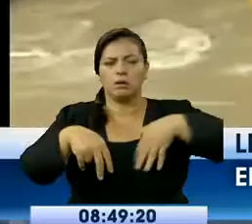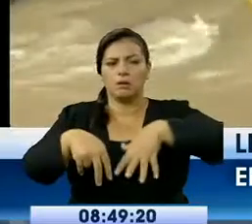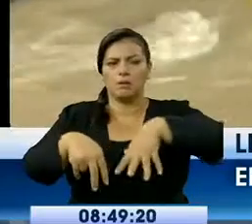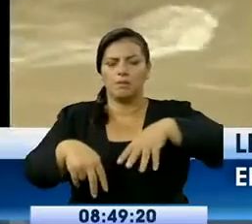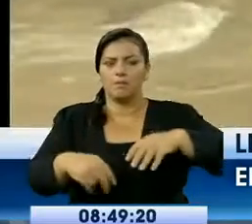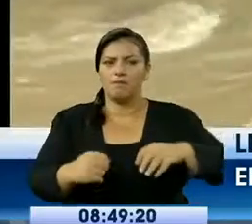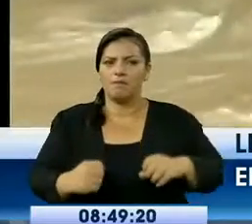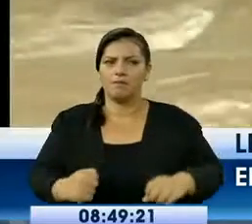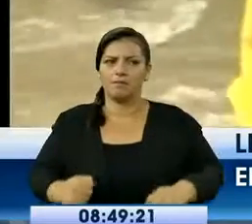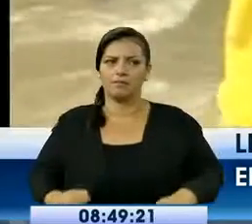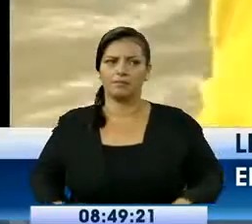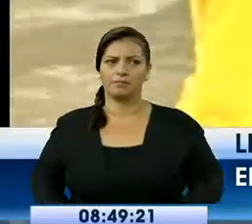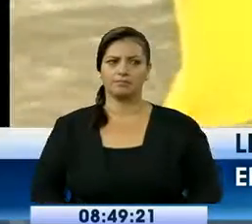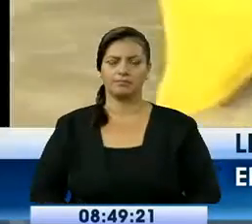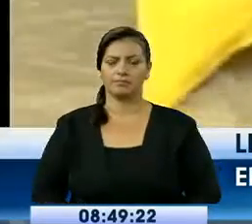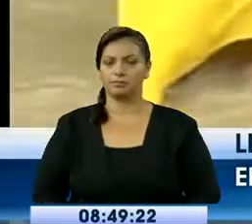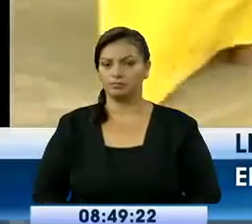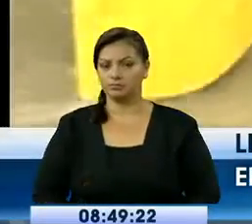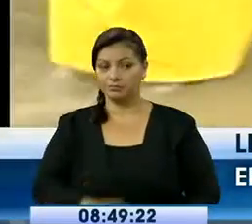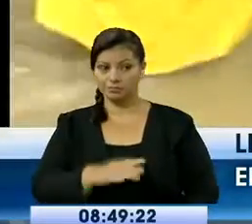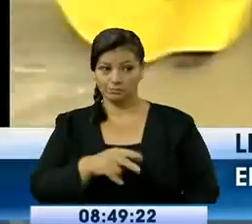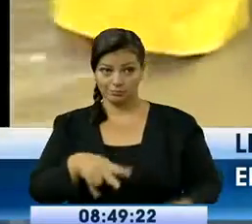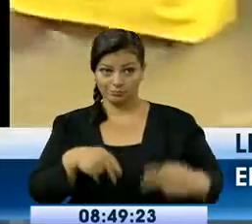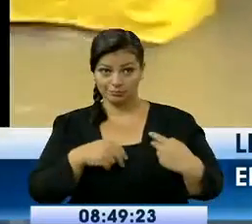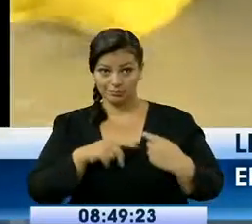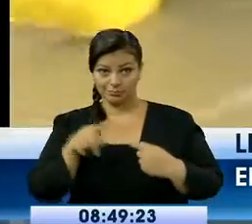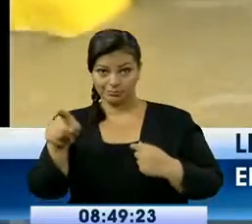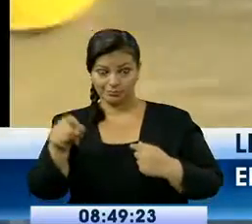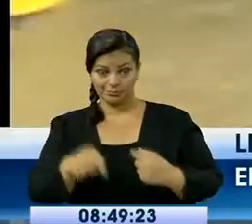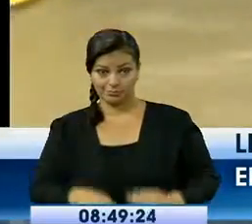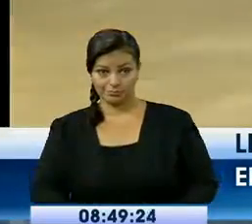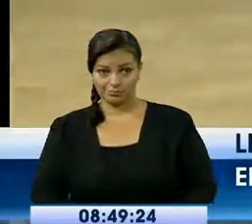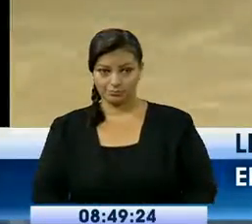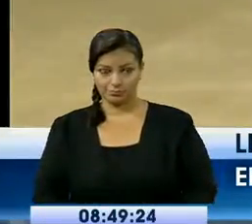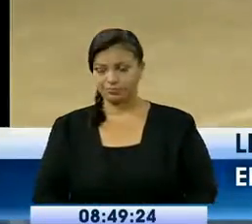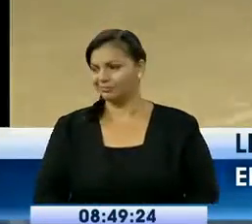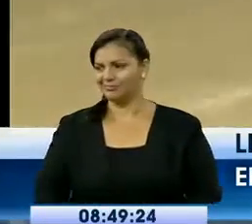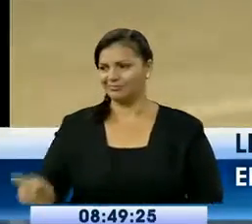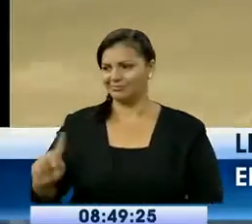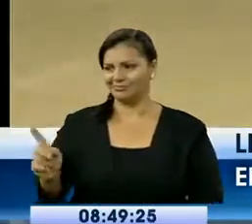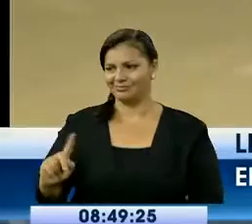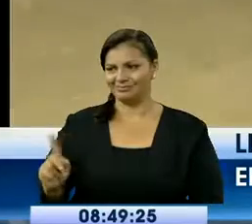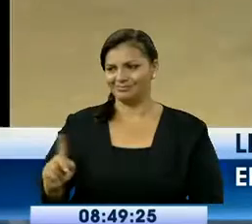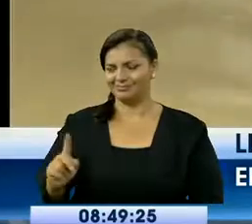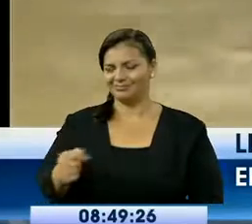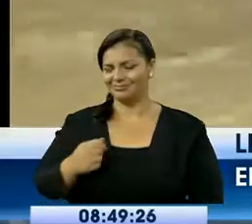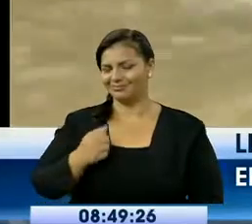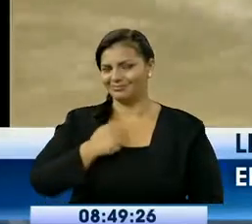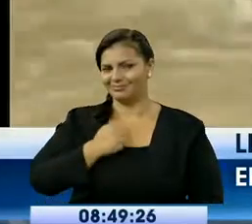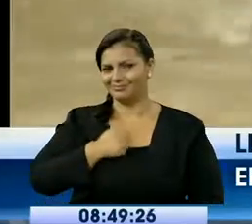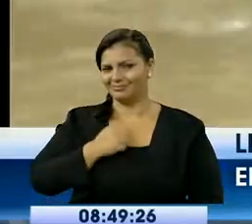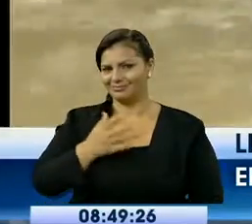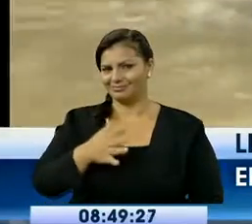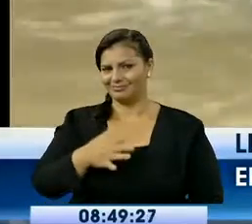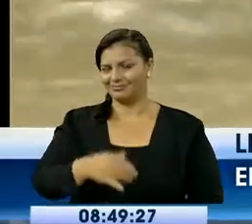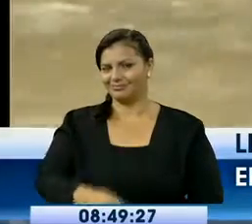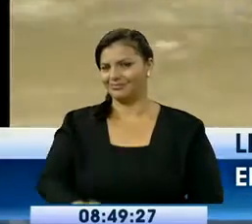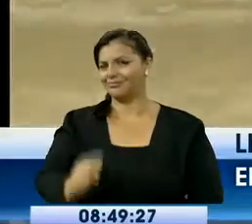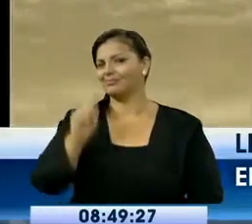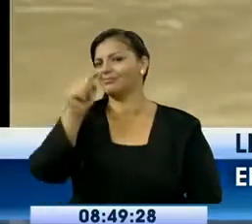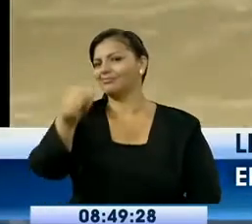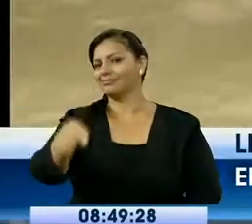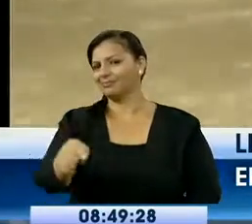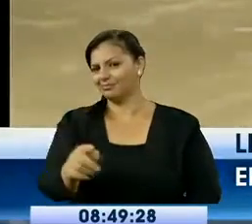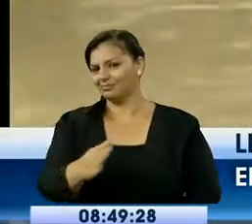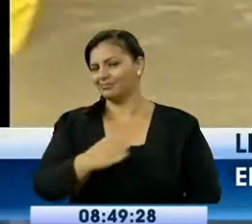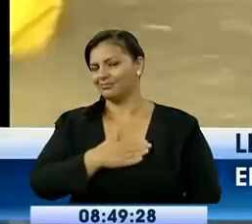a dialogar un poco. ¿Usted vive aquí en esta casa? No, es de un vecino. Es de un vecino, ok. Pero aquí el vecino parece que no se encuentra